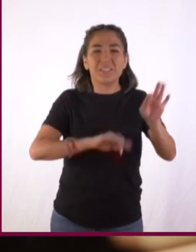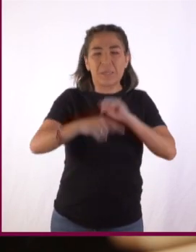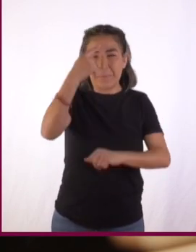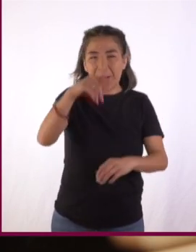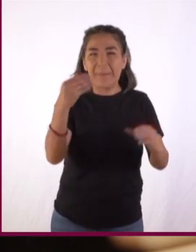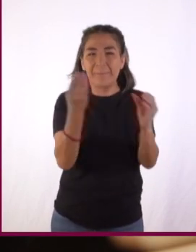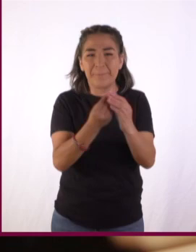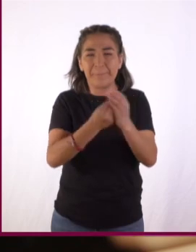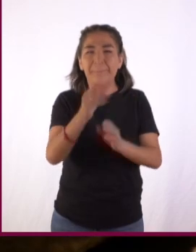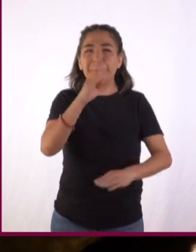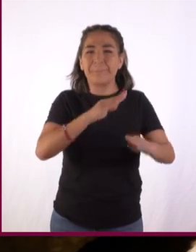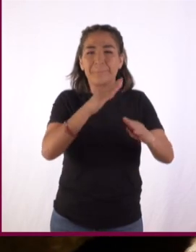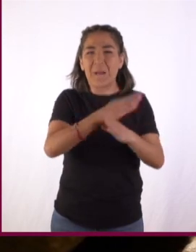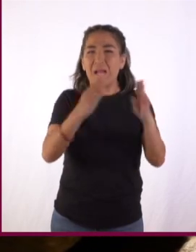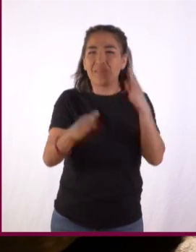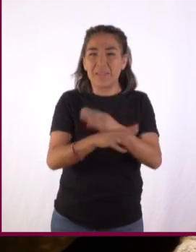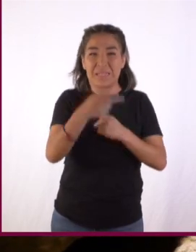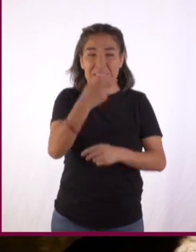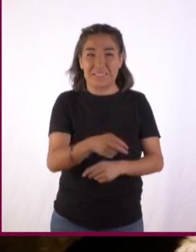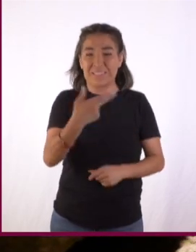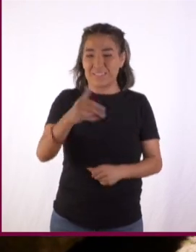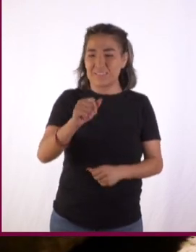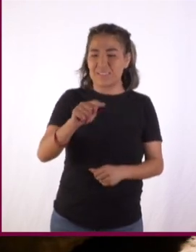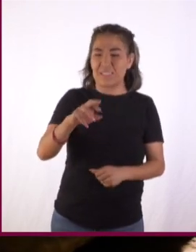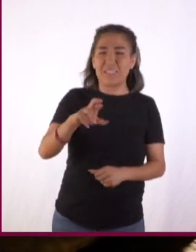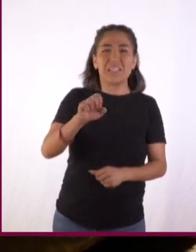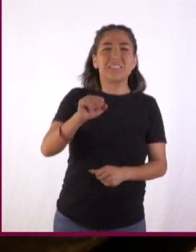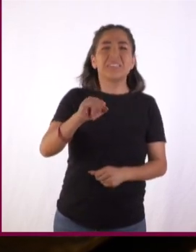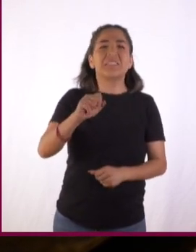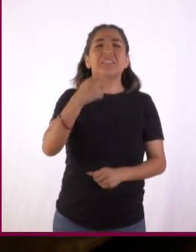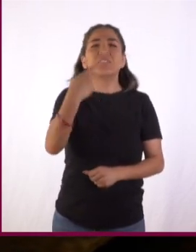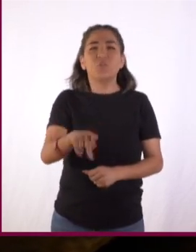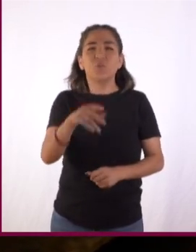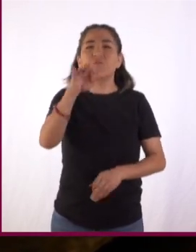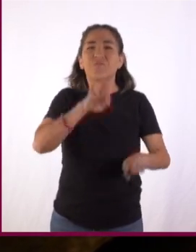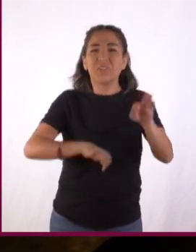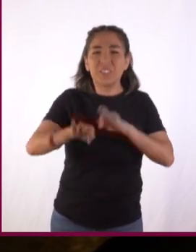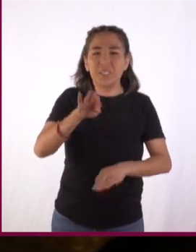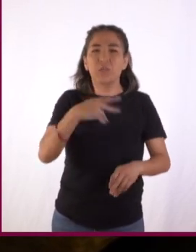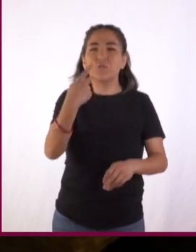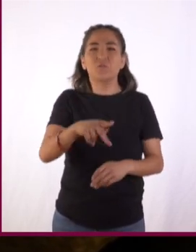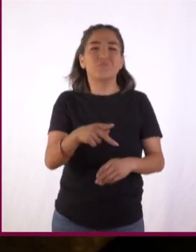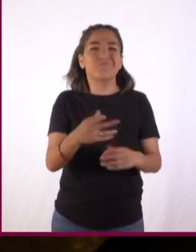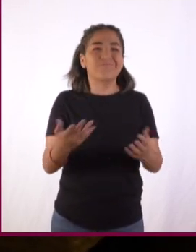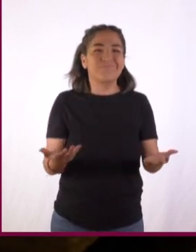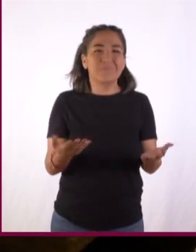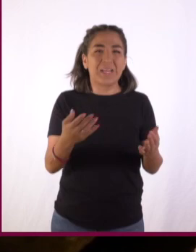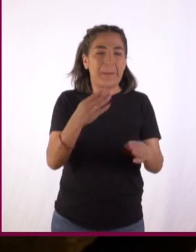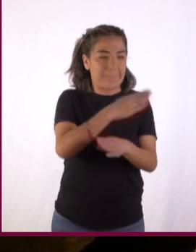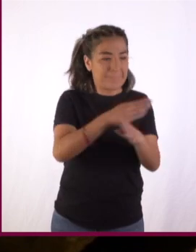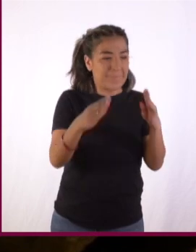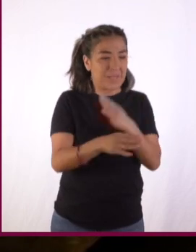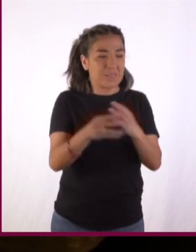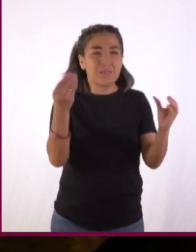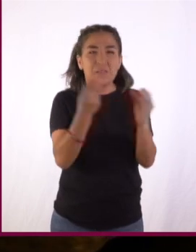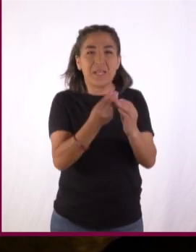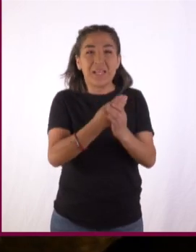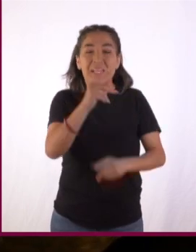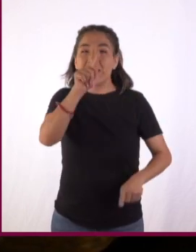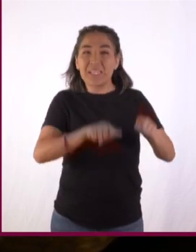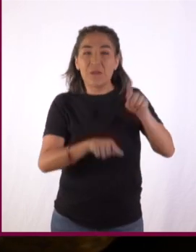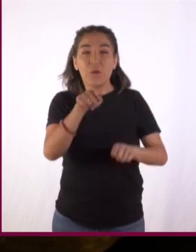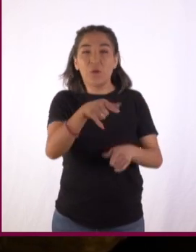físicas de los materiales? Si consideramos que la histéresis en general es el fenómeno por el que el estado de un